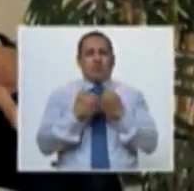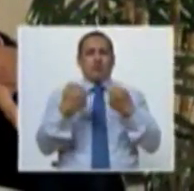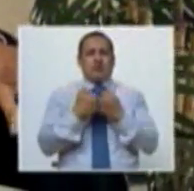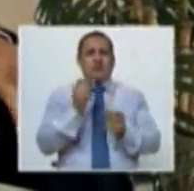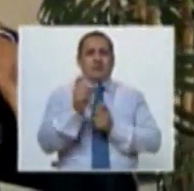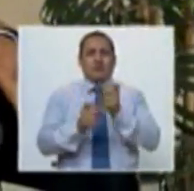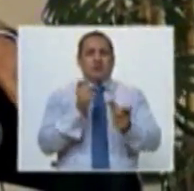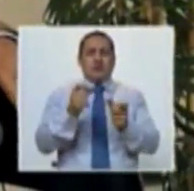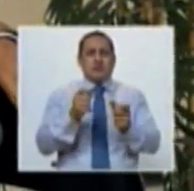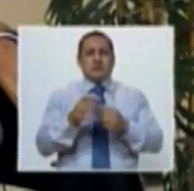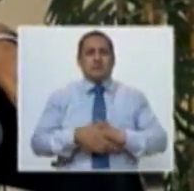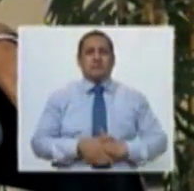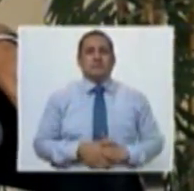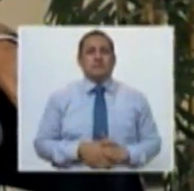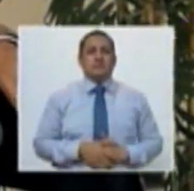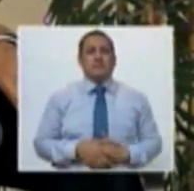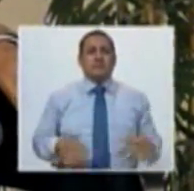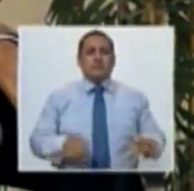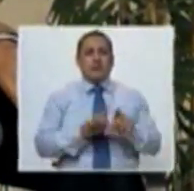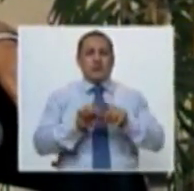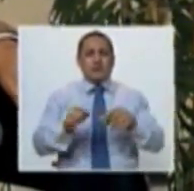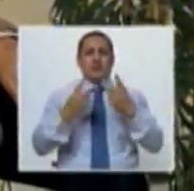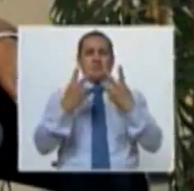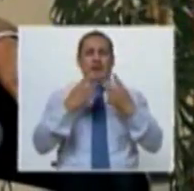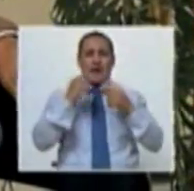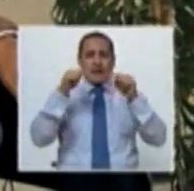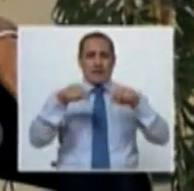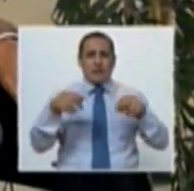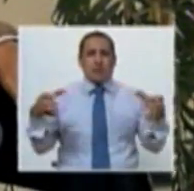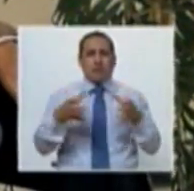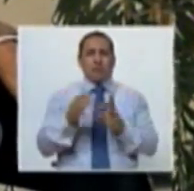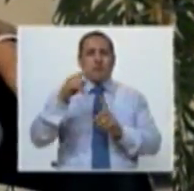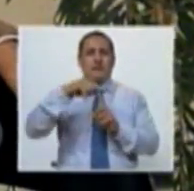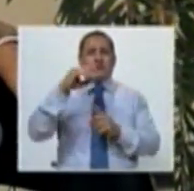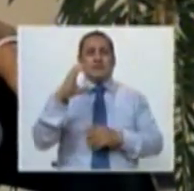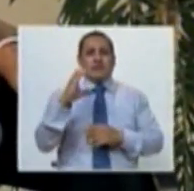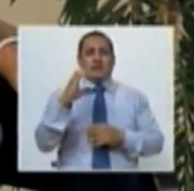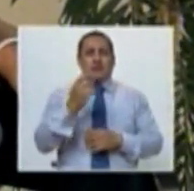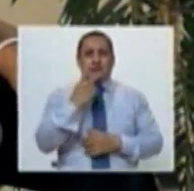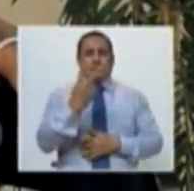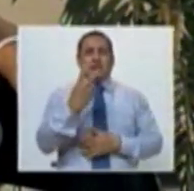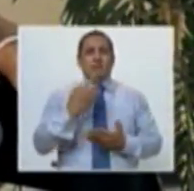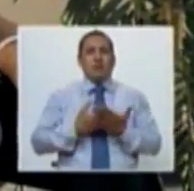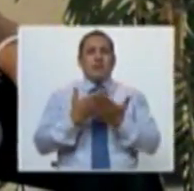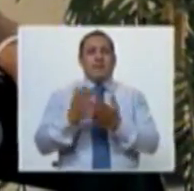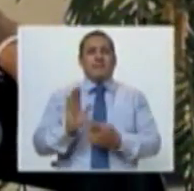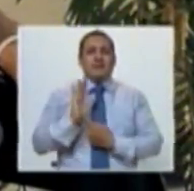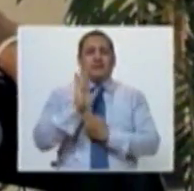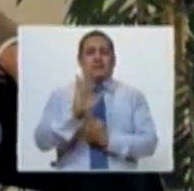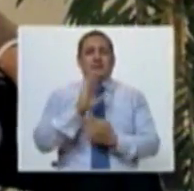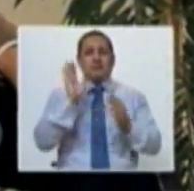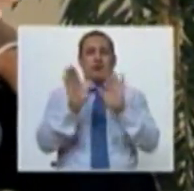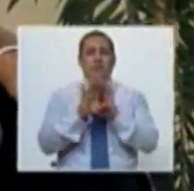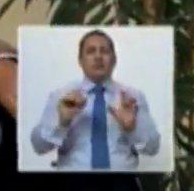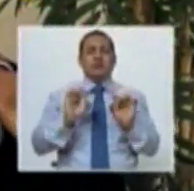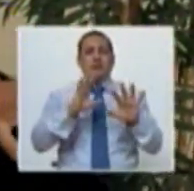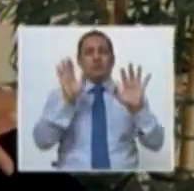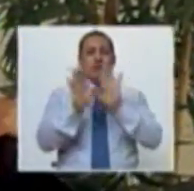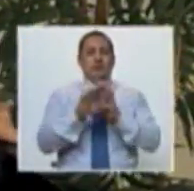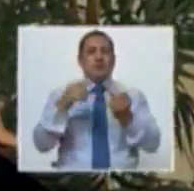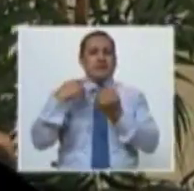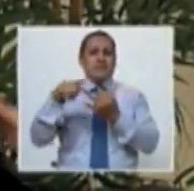crimen. Entonces, aquí el Tribunal Constitucional plantea que si bien en todas